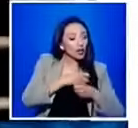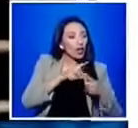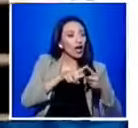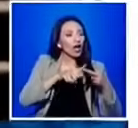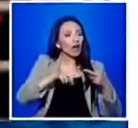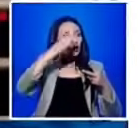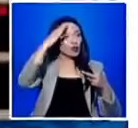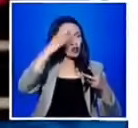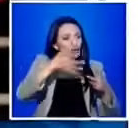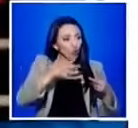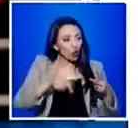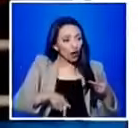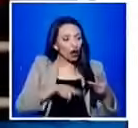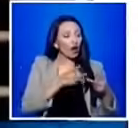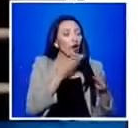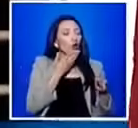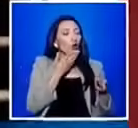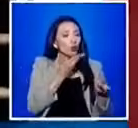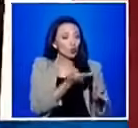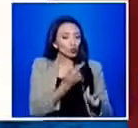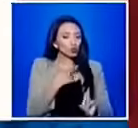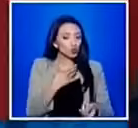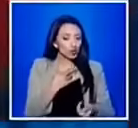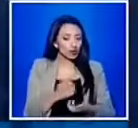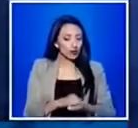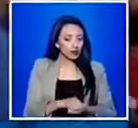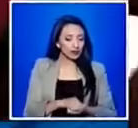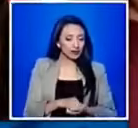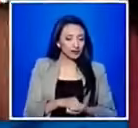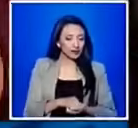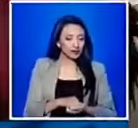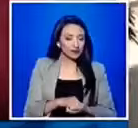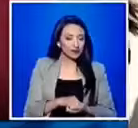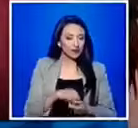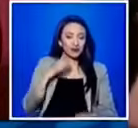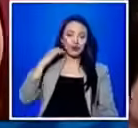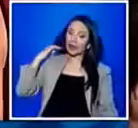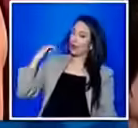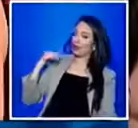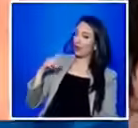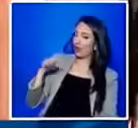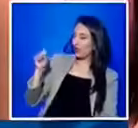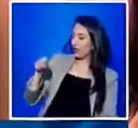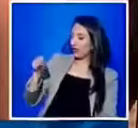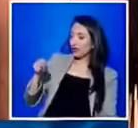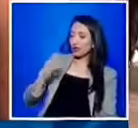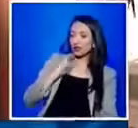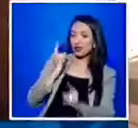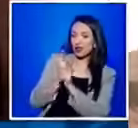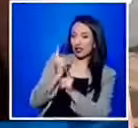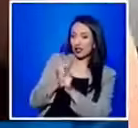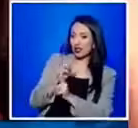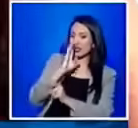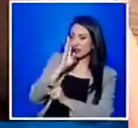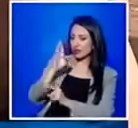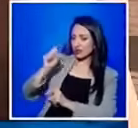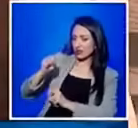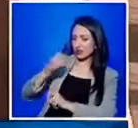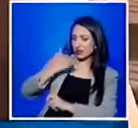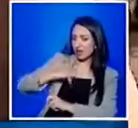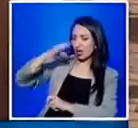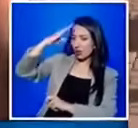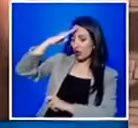vez policías aquí en la zona a comparación de otras unidades educativas? La verdad es que sí, siempre hay policías